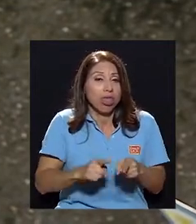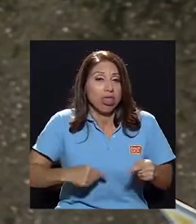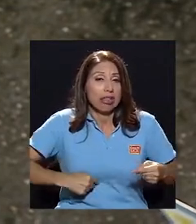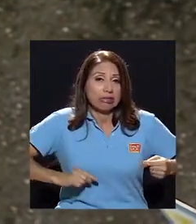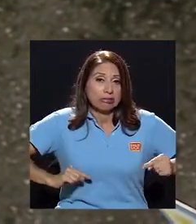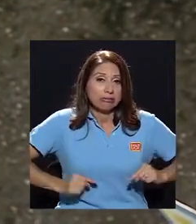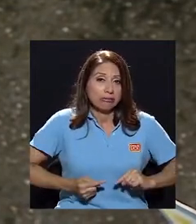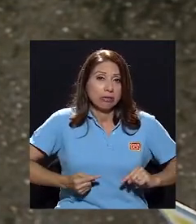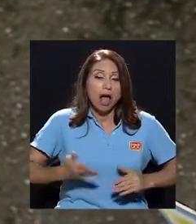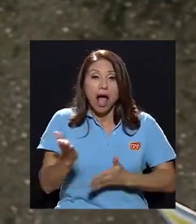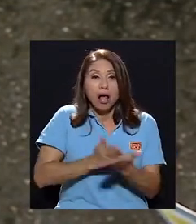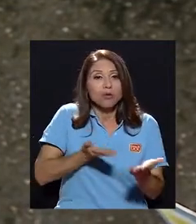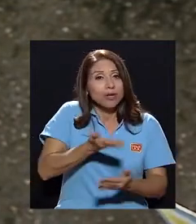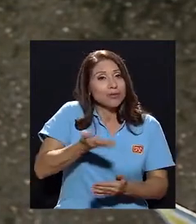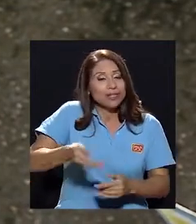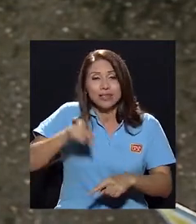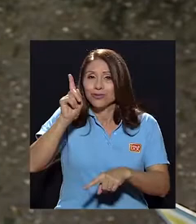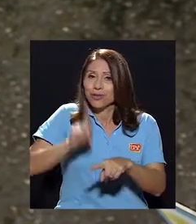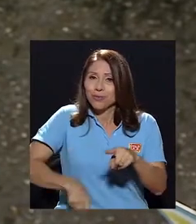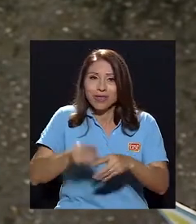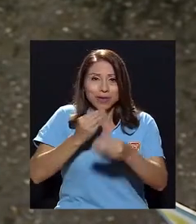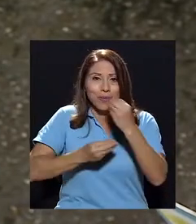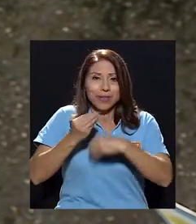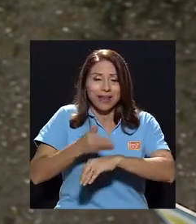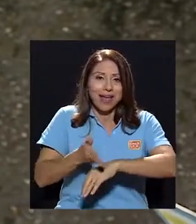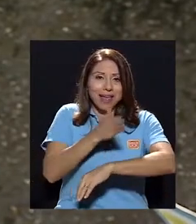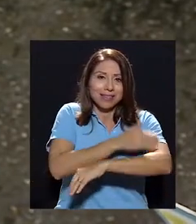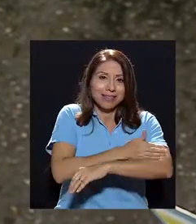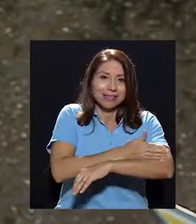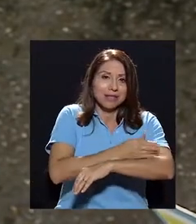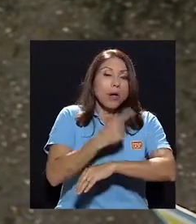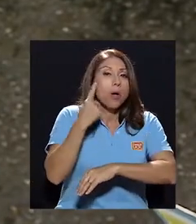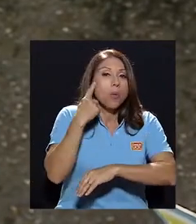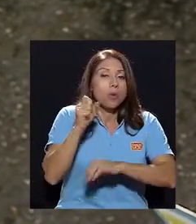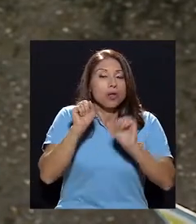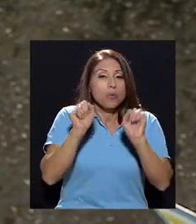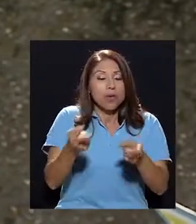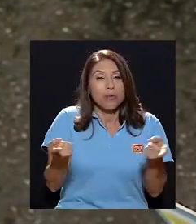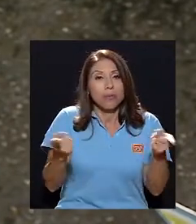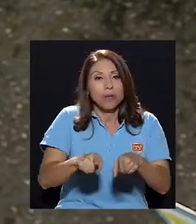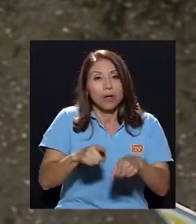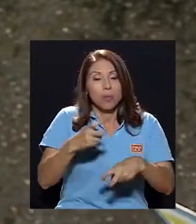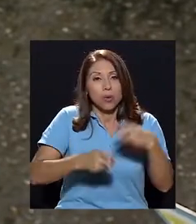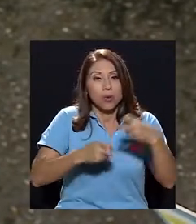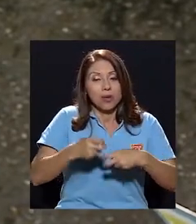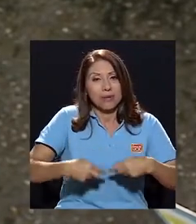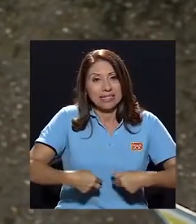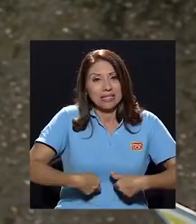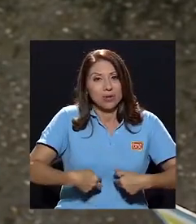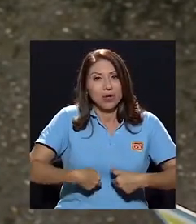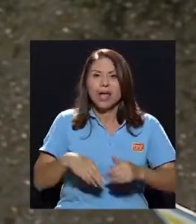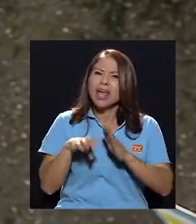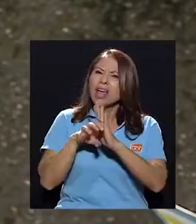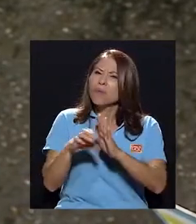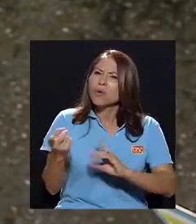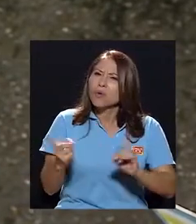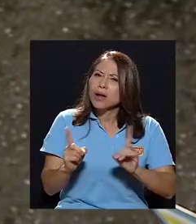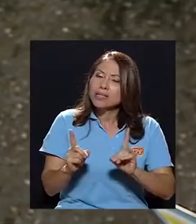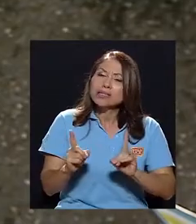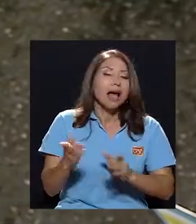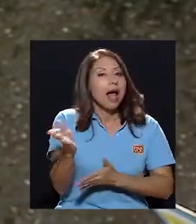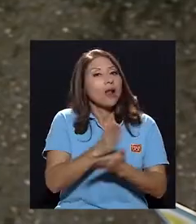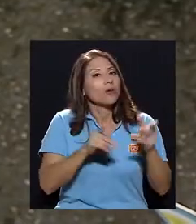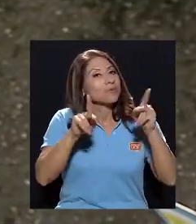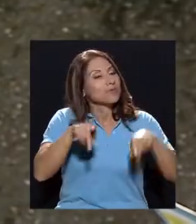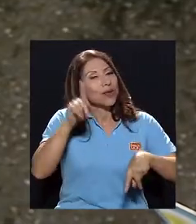consumir antes de hacer ejercicio, porque esos alimentos pueden ocasionarle problemas gastrointestinales. Por ejemplo, bueno, hay